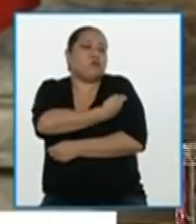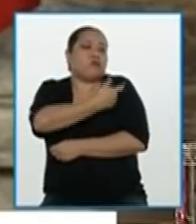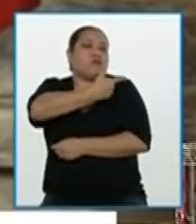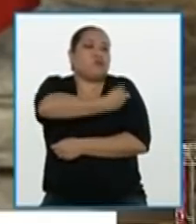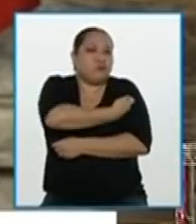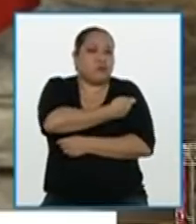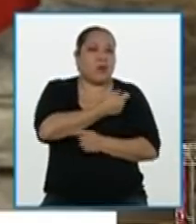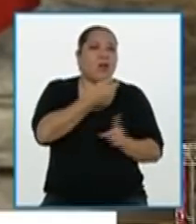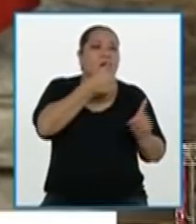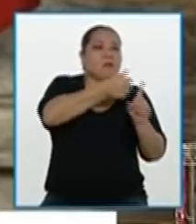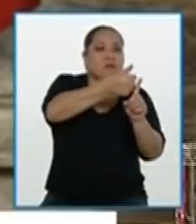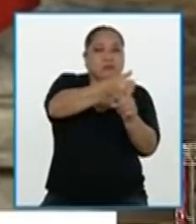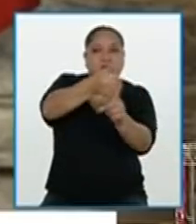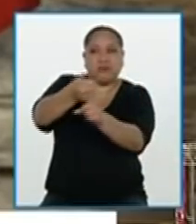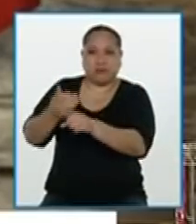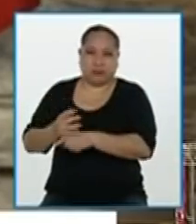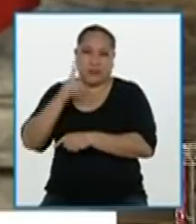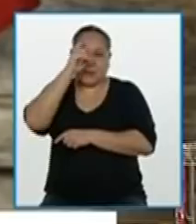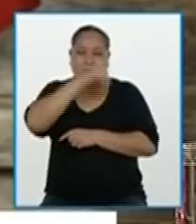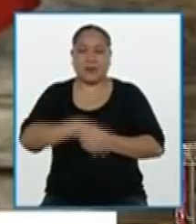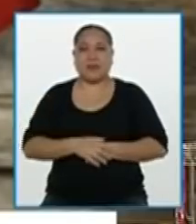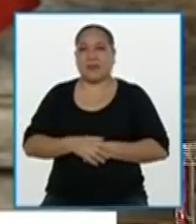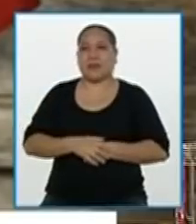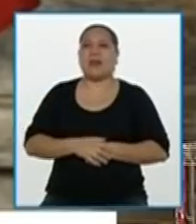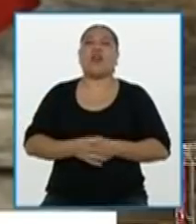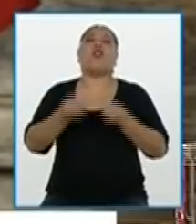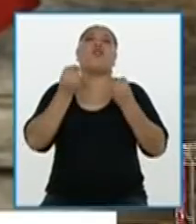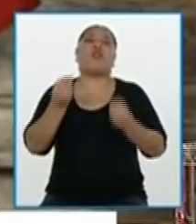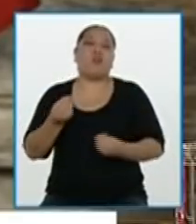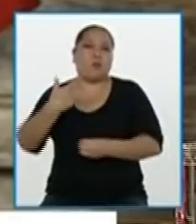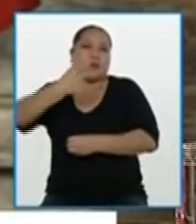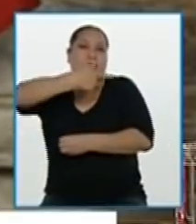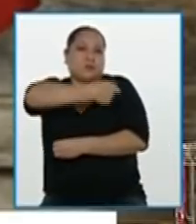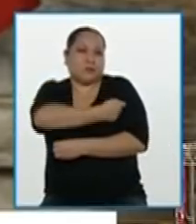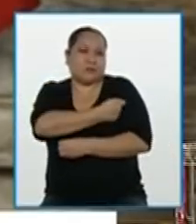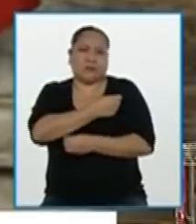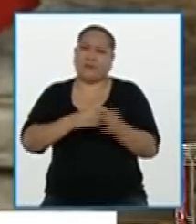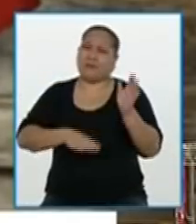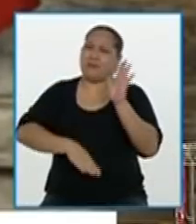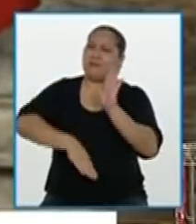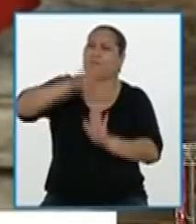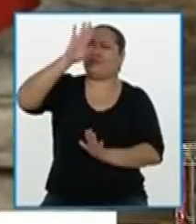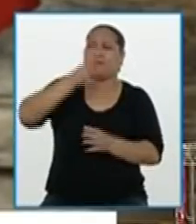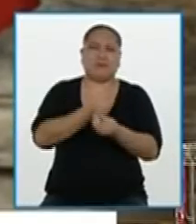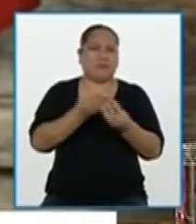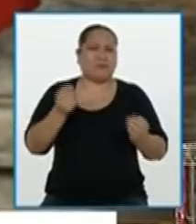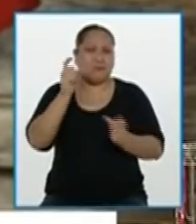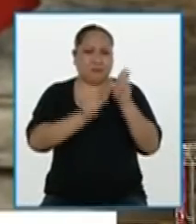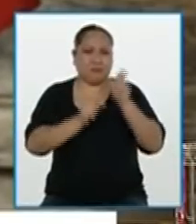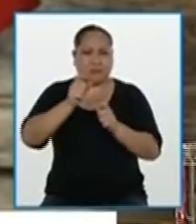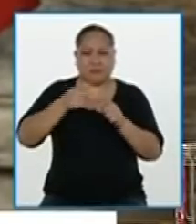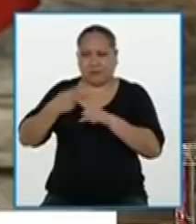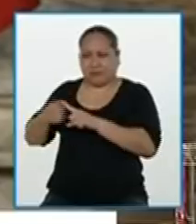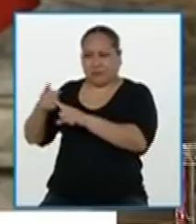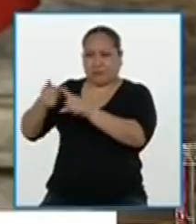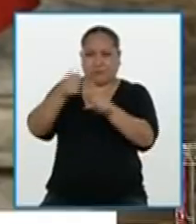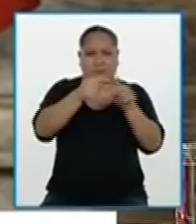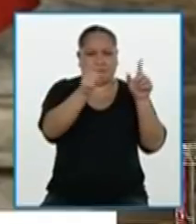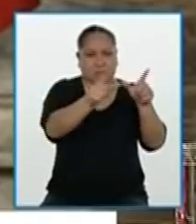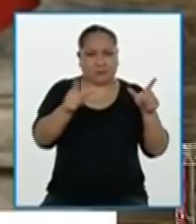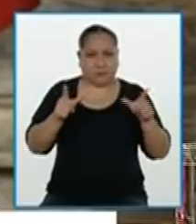del 2021 no es el mismo que el mismo país que encontró la pandemia en marzo del año